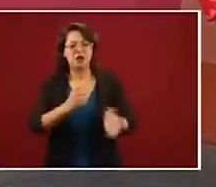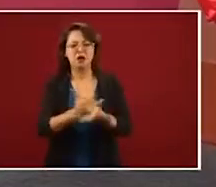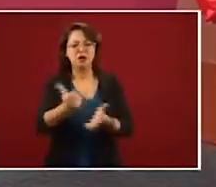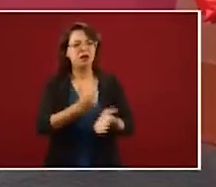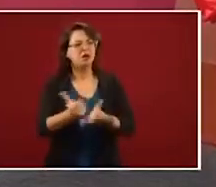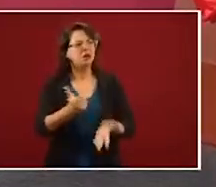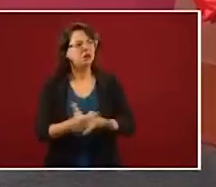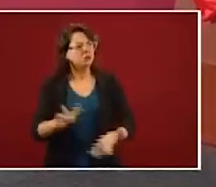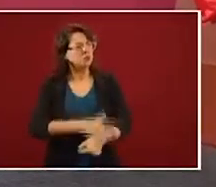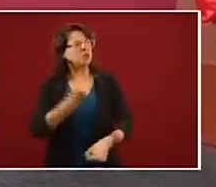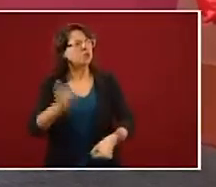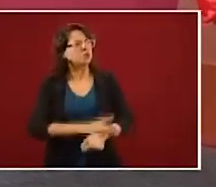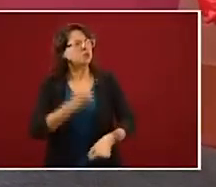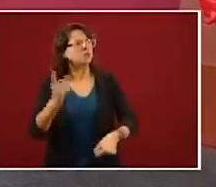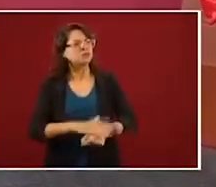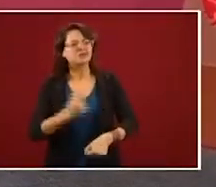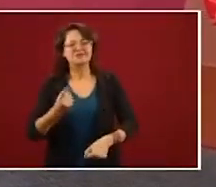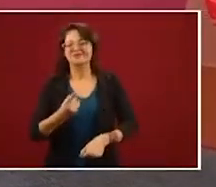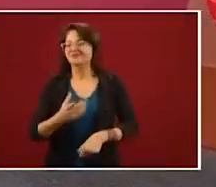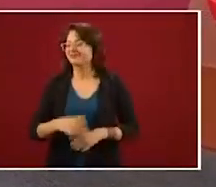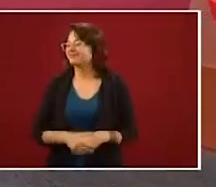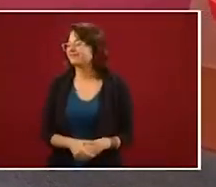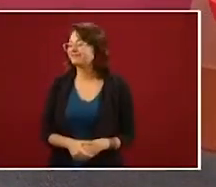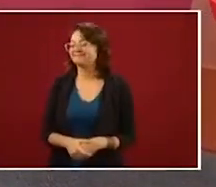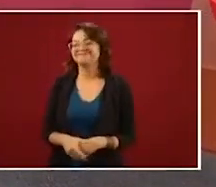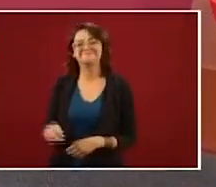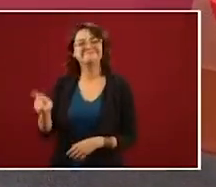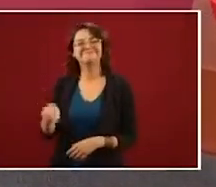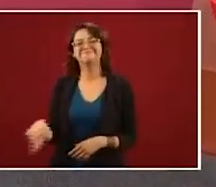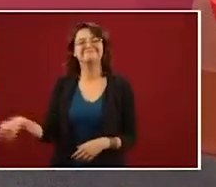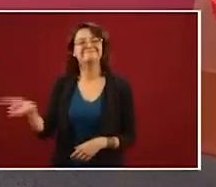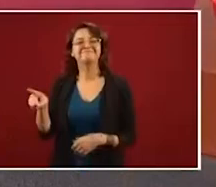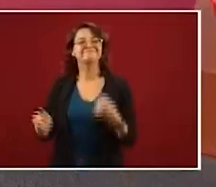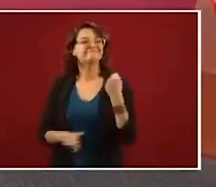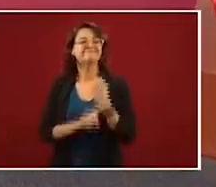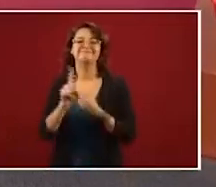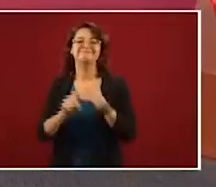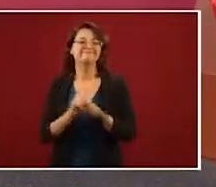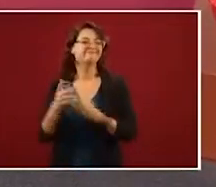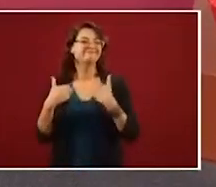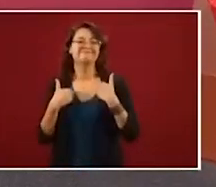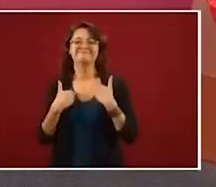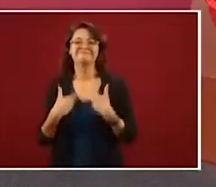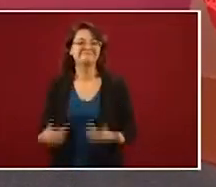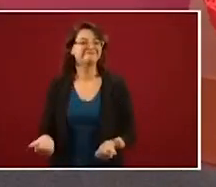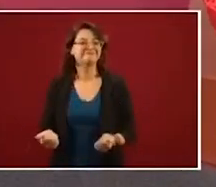sin entender el problema. Como no entendieron